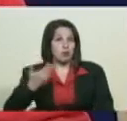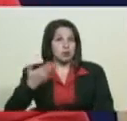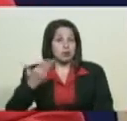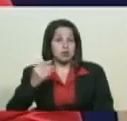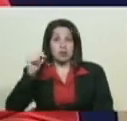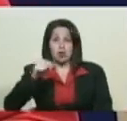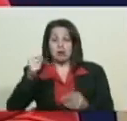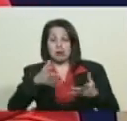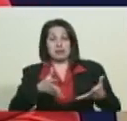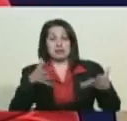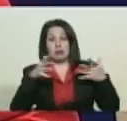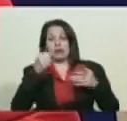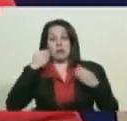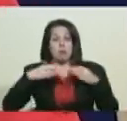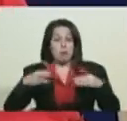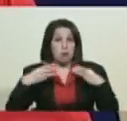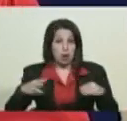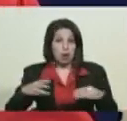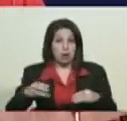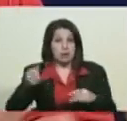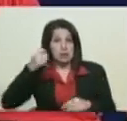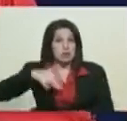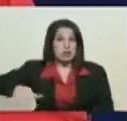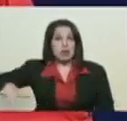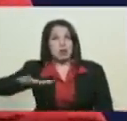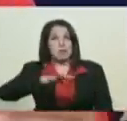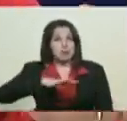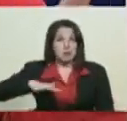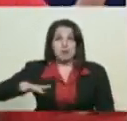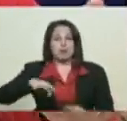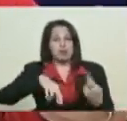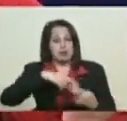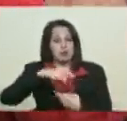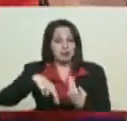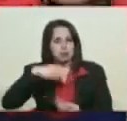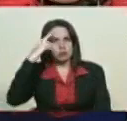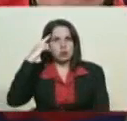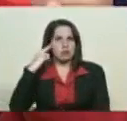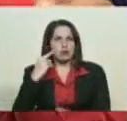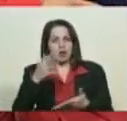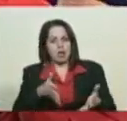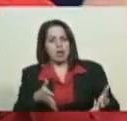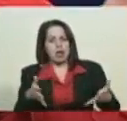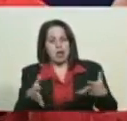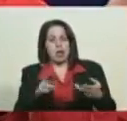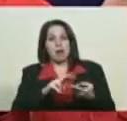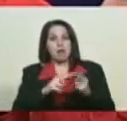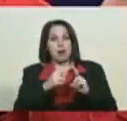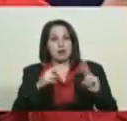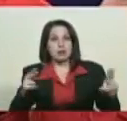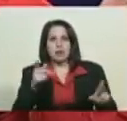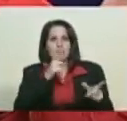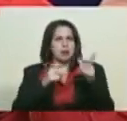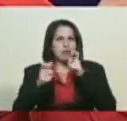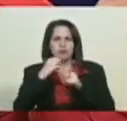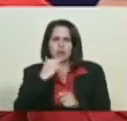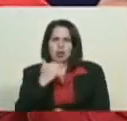hoy. Victoria popular, victoria de nuestro pueblo, victoria de la Revolución Bolivariana, pero sobre todo victoria de la paz. ¿Hay alguna otra pregunta?